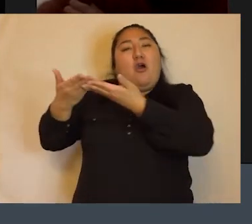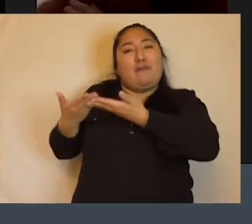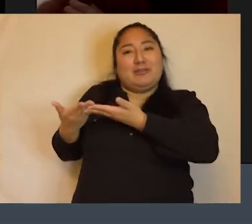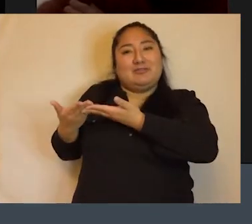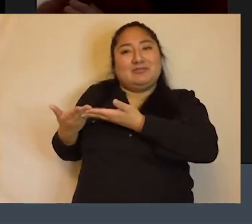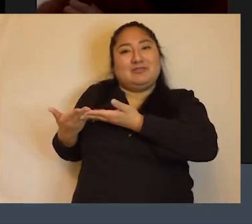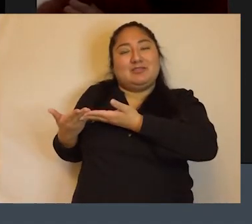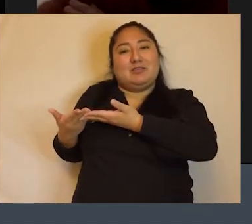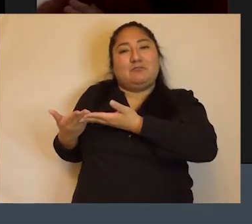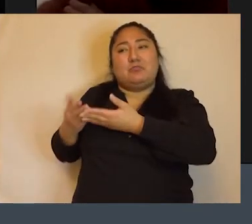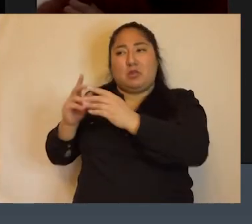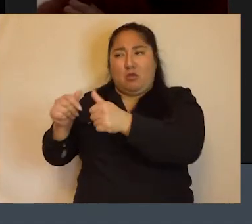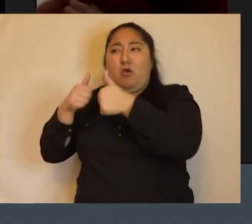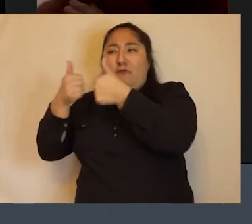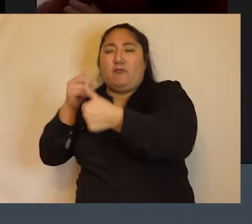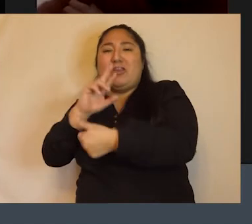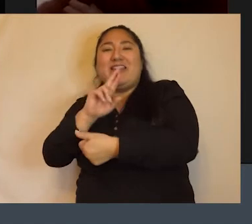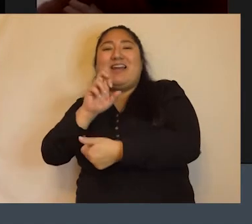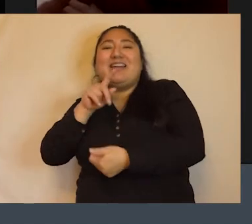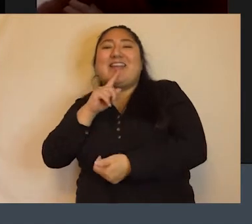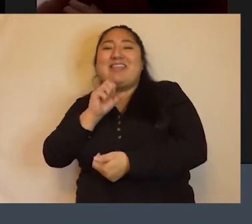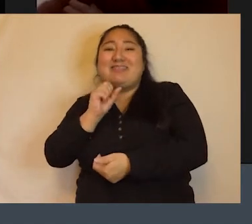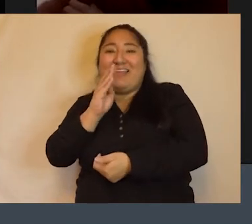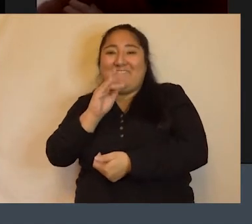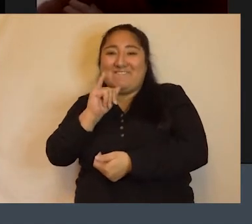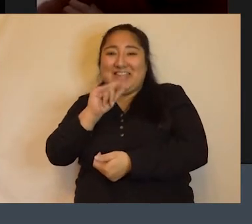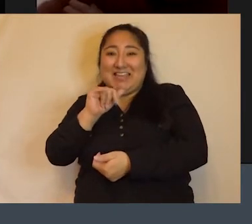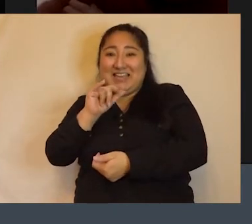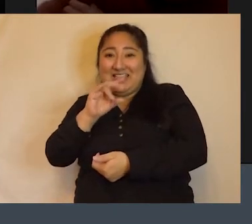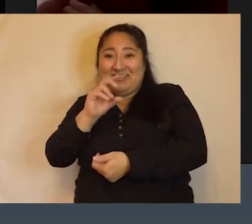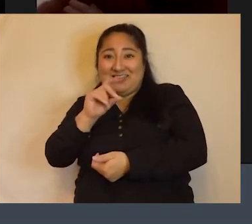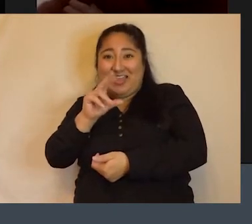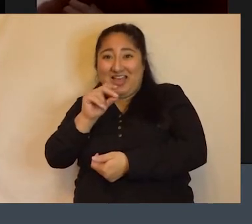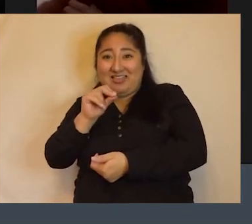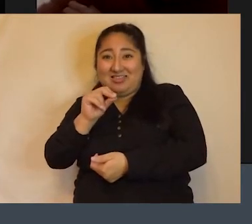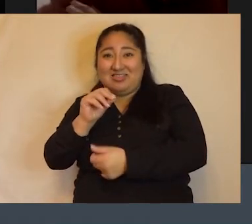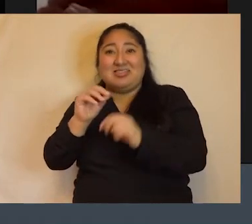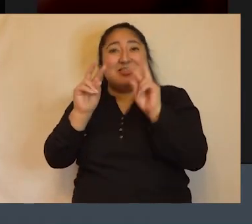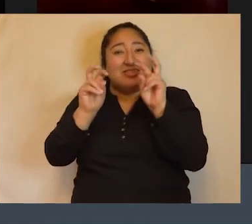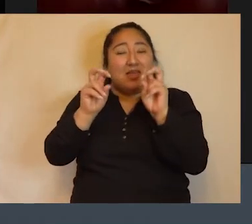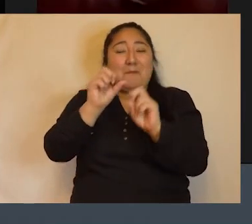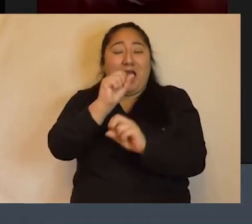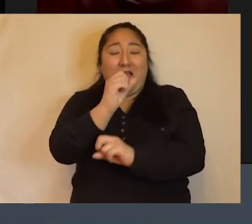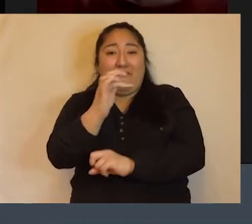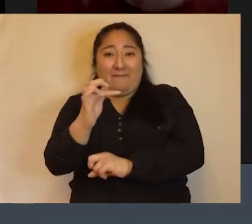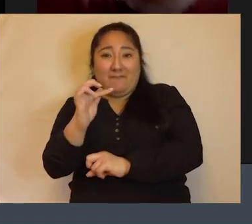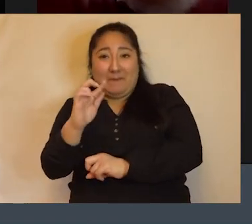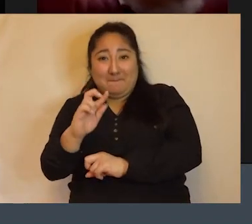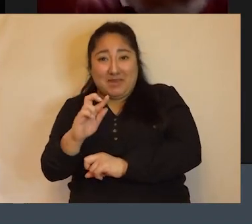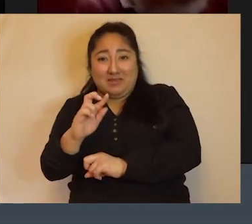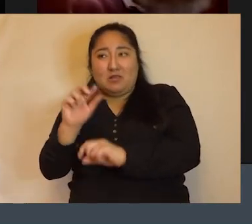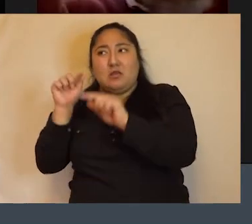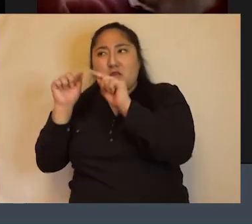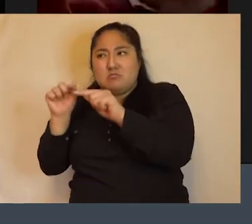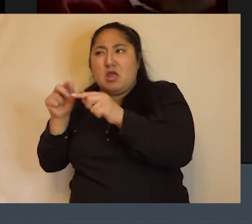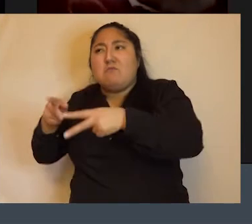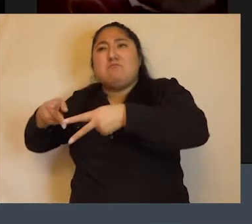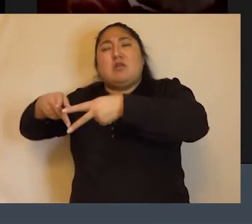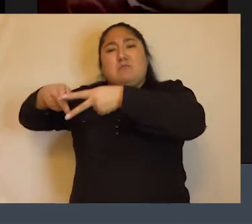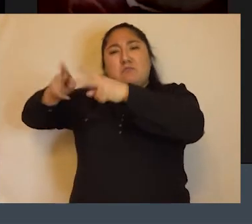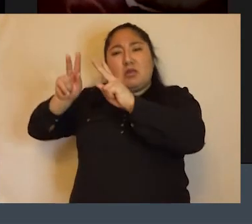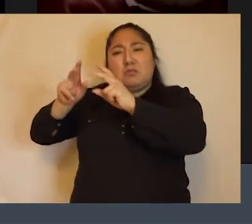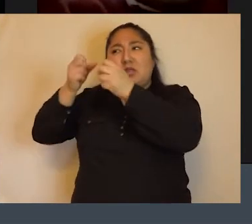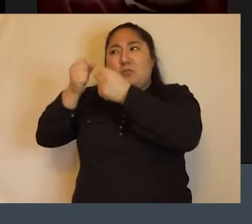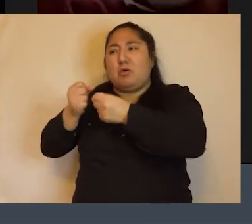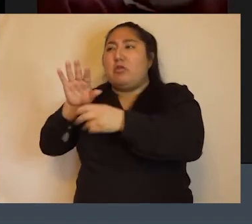puede ofrecer una posibilidad de tener buena rentabilidad en el contexto de las AFP y que me permite en algún